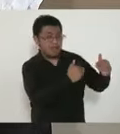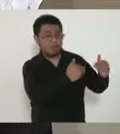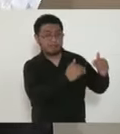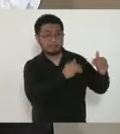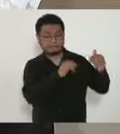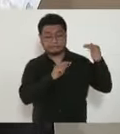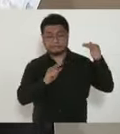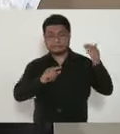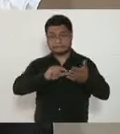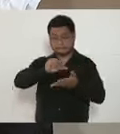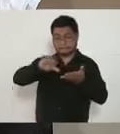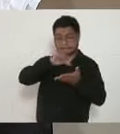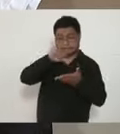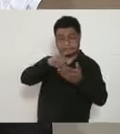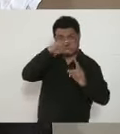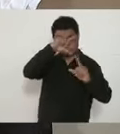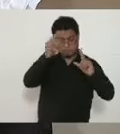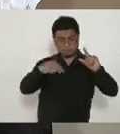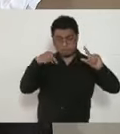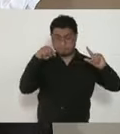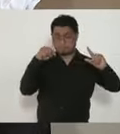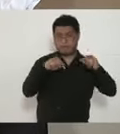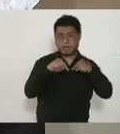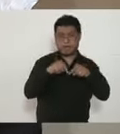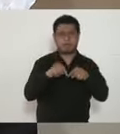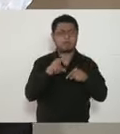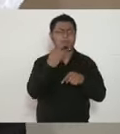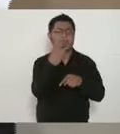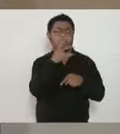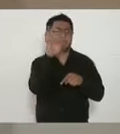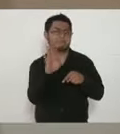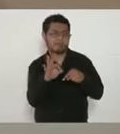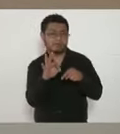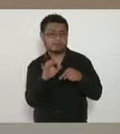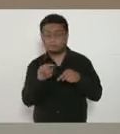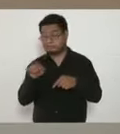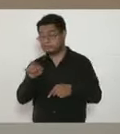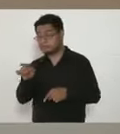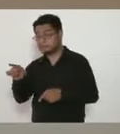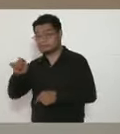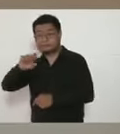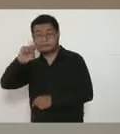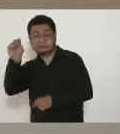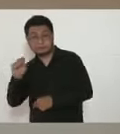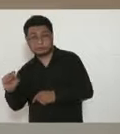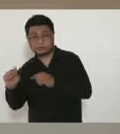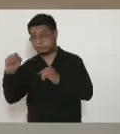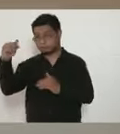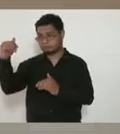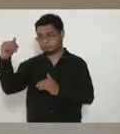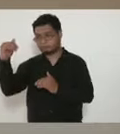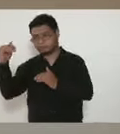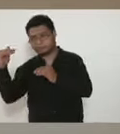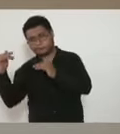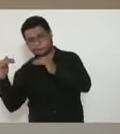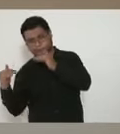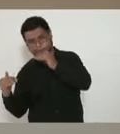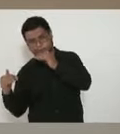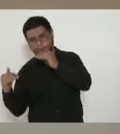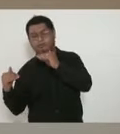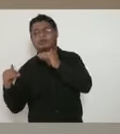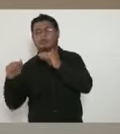centro 3% anual, acá en el sureste había decrecimiento. El